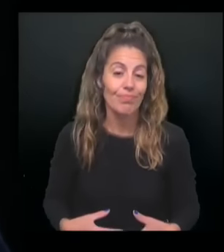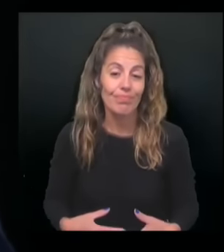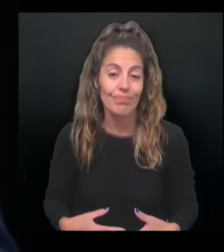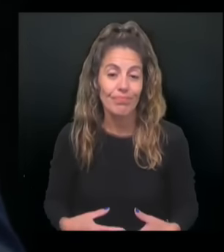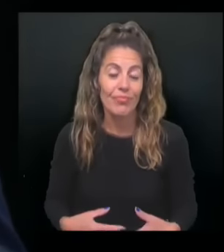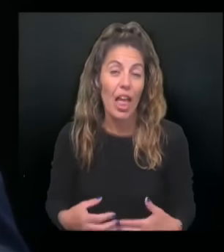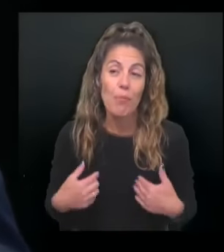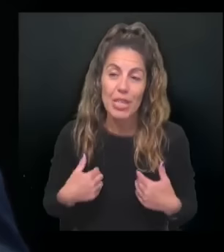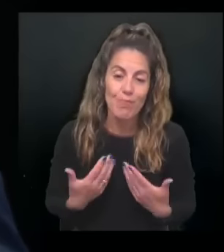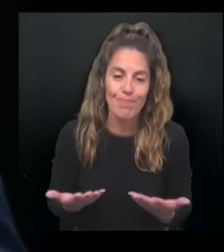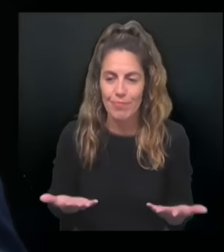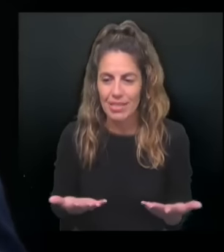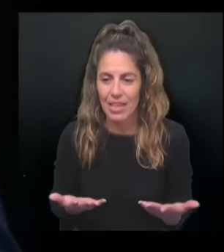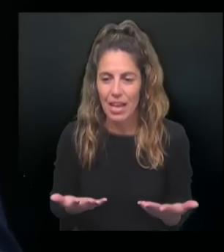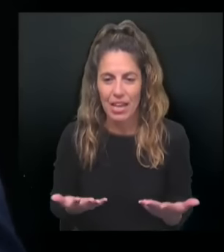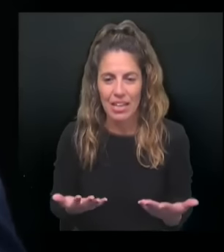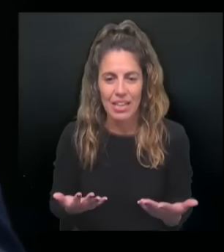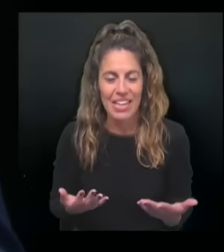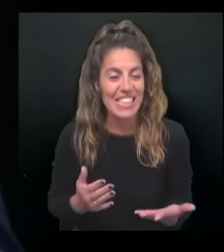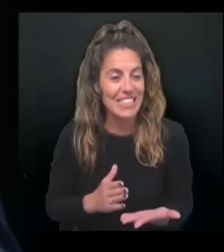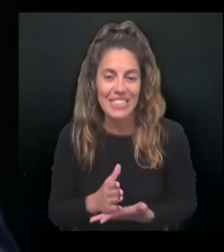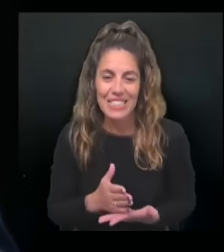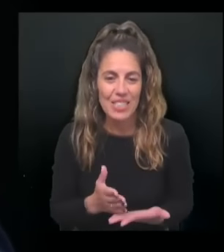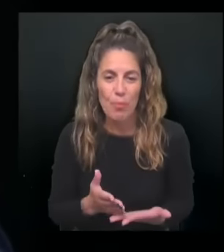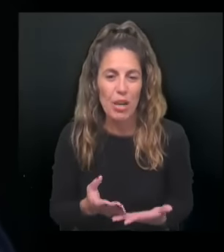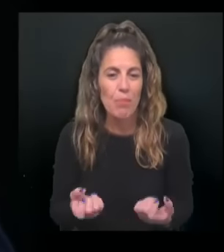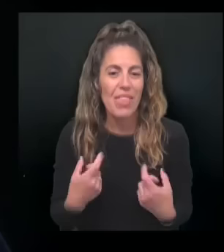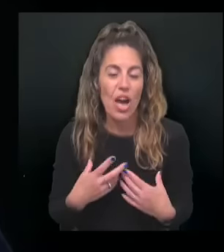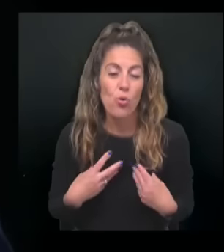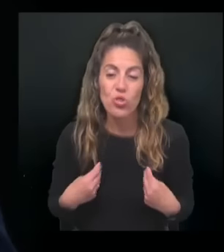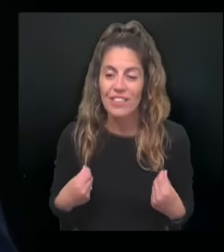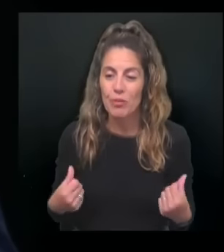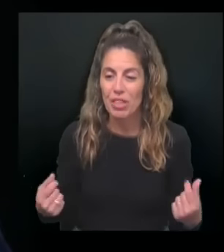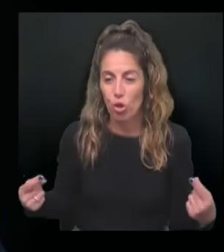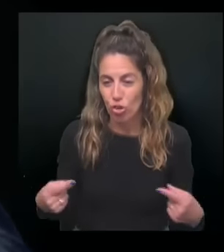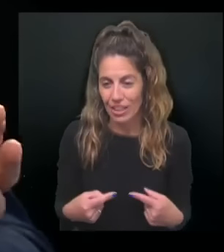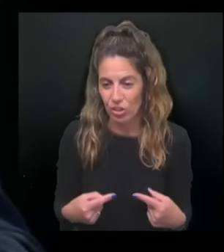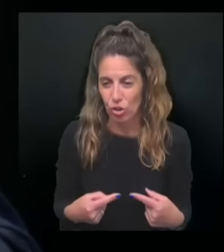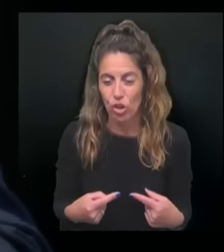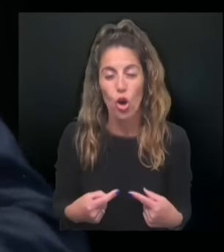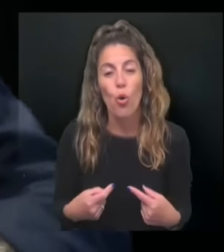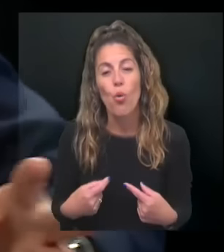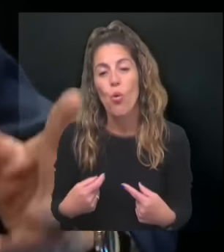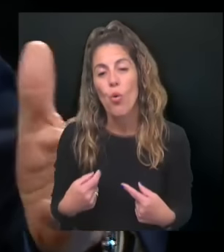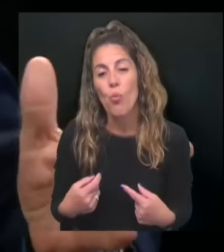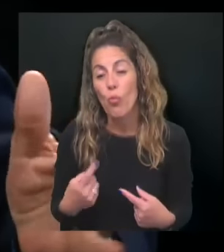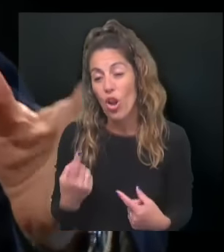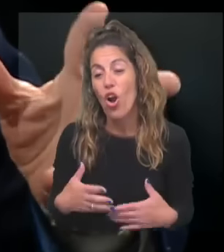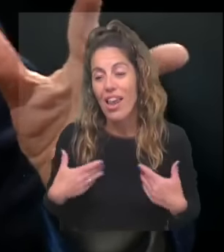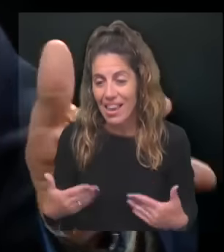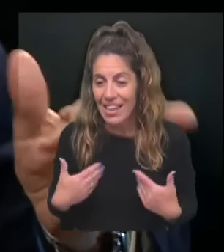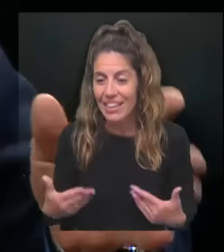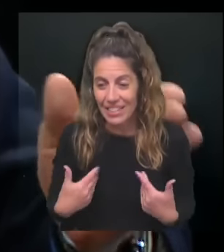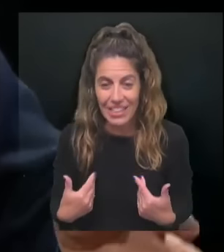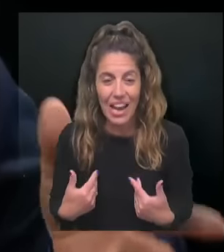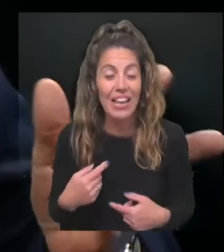me pasa que siempre me llena un sentimiento muy contradictorio, ¿no? Es decir, por un lado, la alegría de que, bueno,